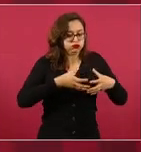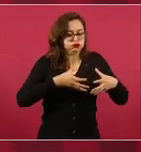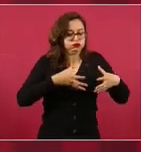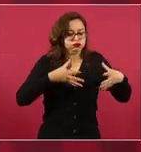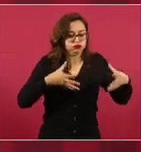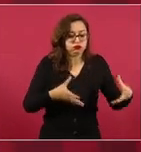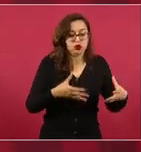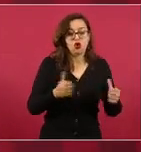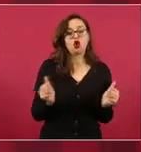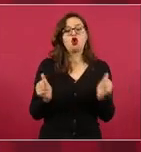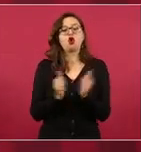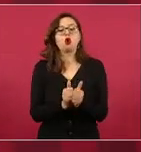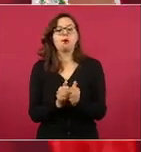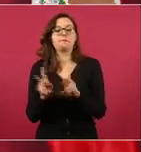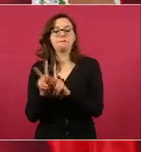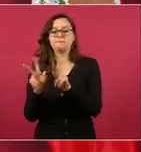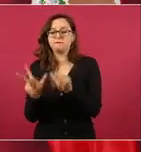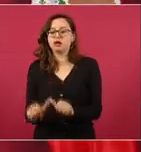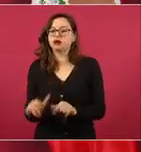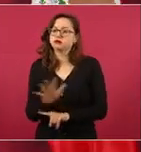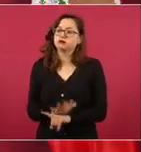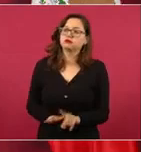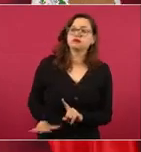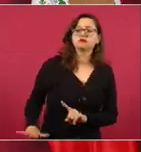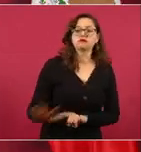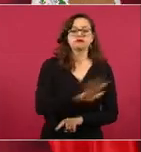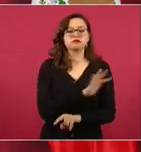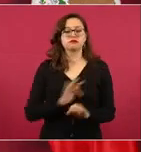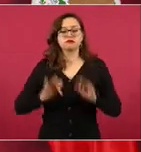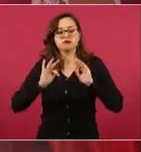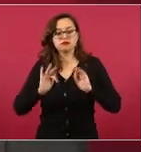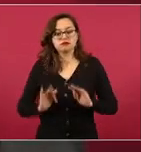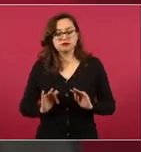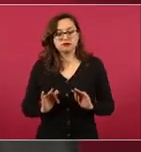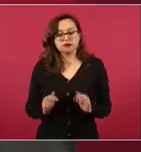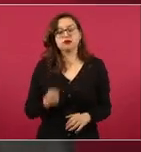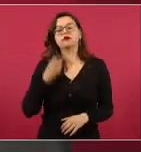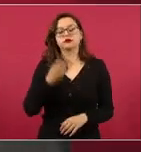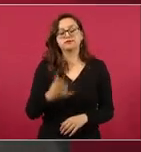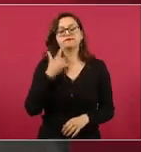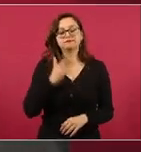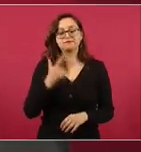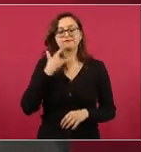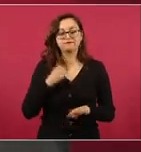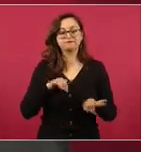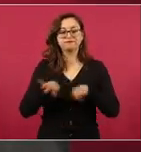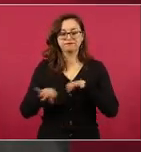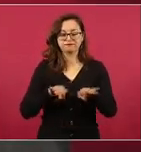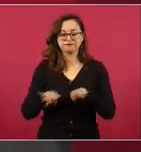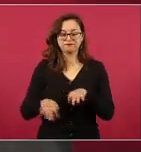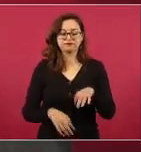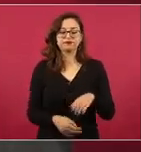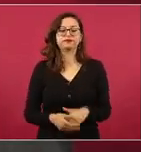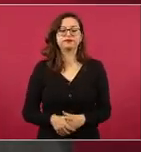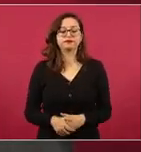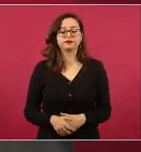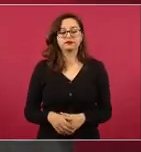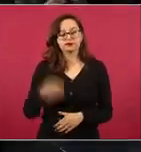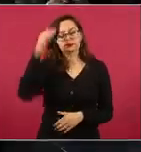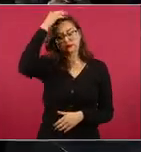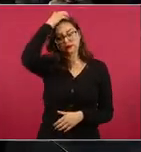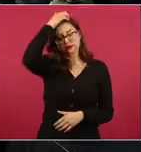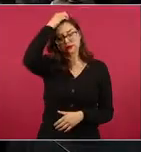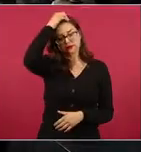y la paz, la tranquilidad, y en eso estamos. Gracias. Presidente, ahora